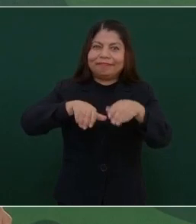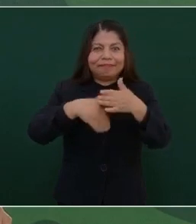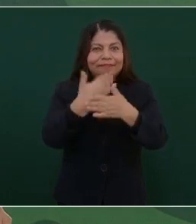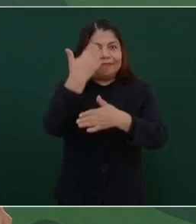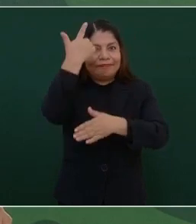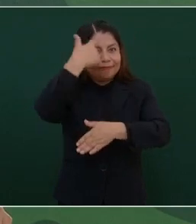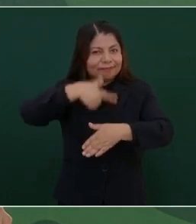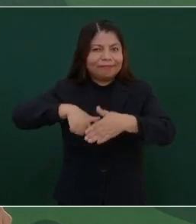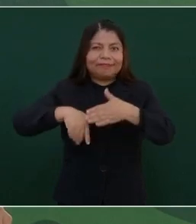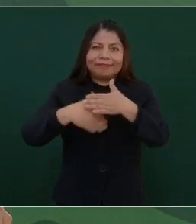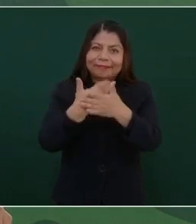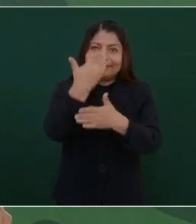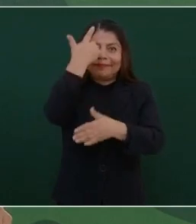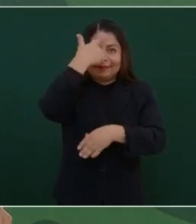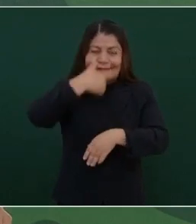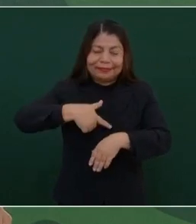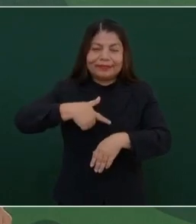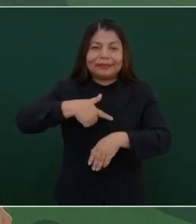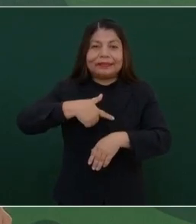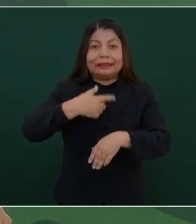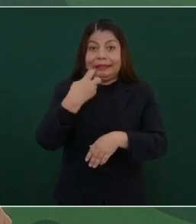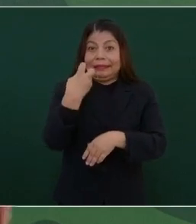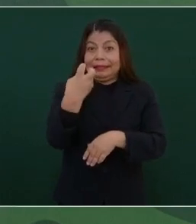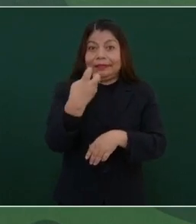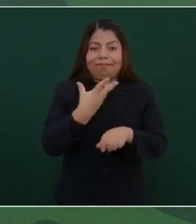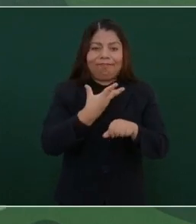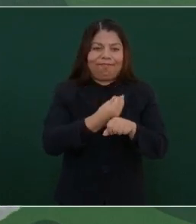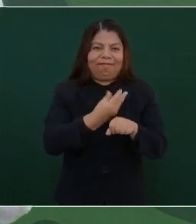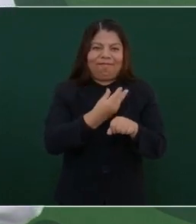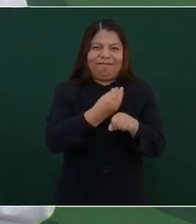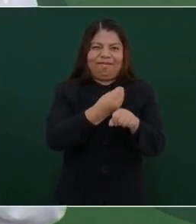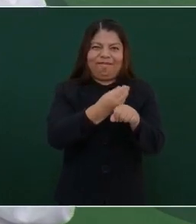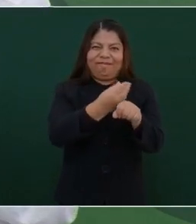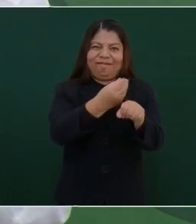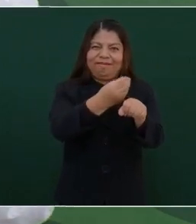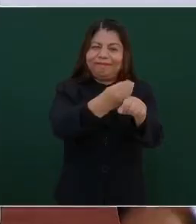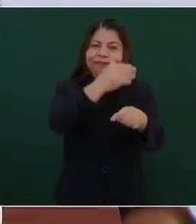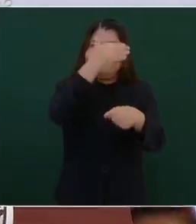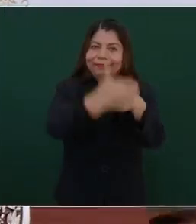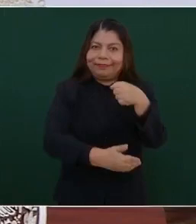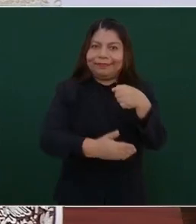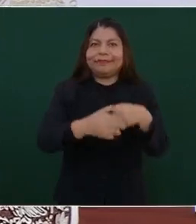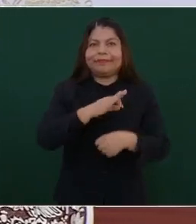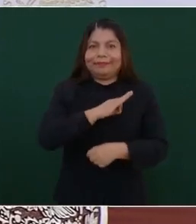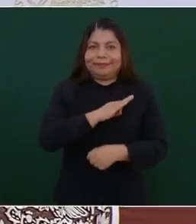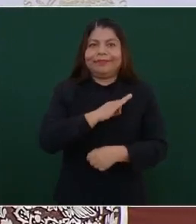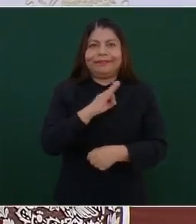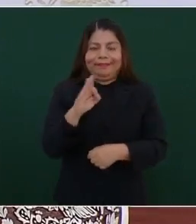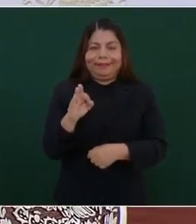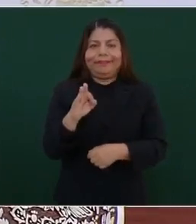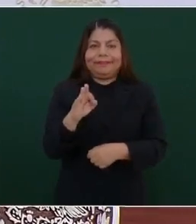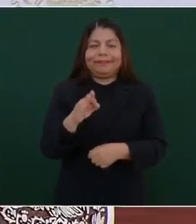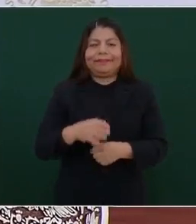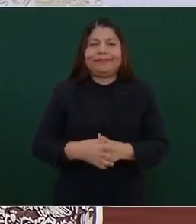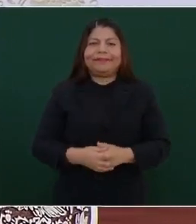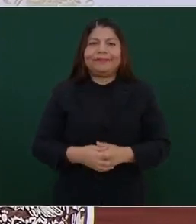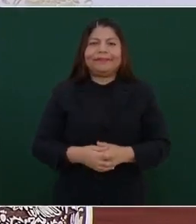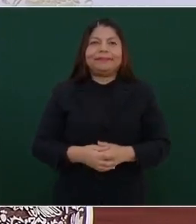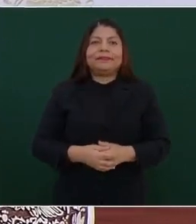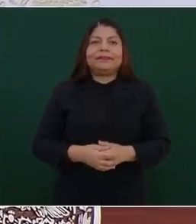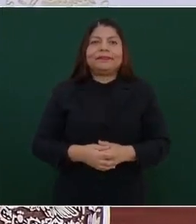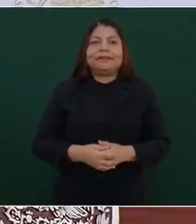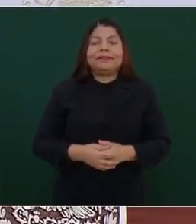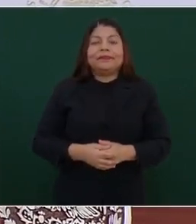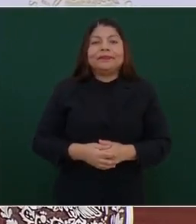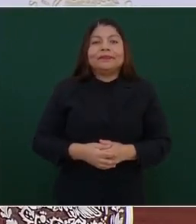para seguir avanzando. Es muy importante que tengamos un tiempo para